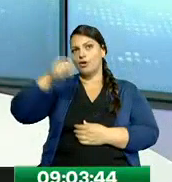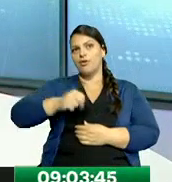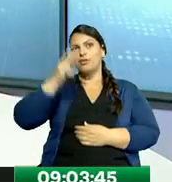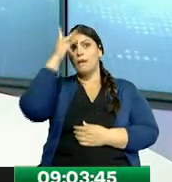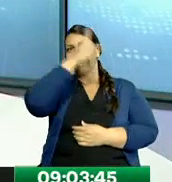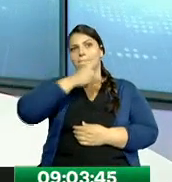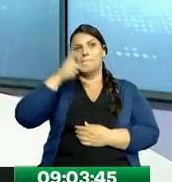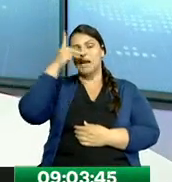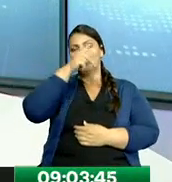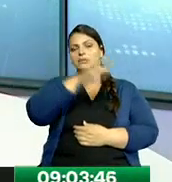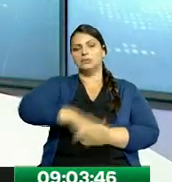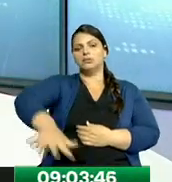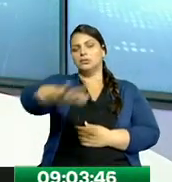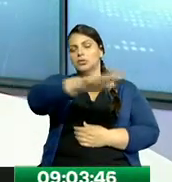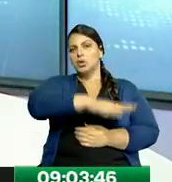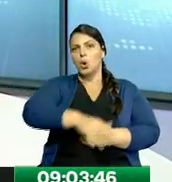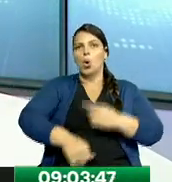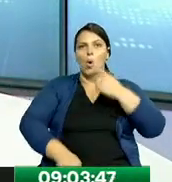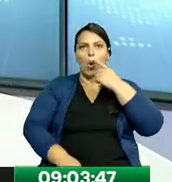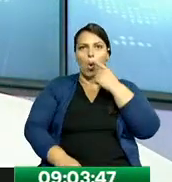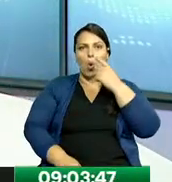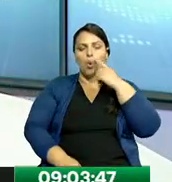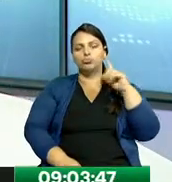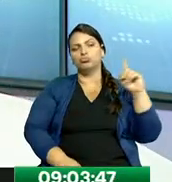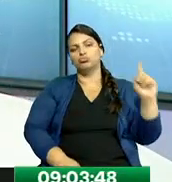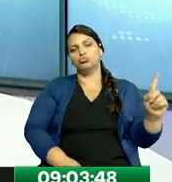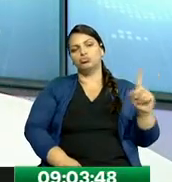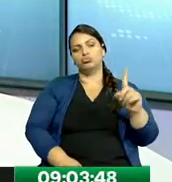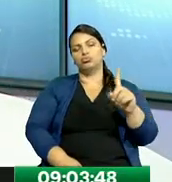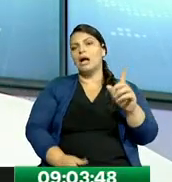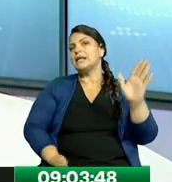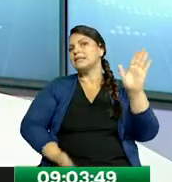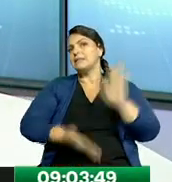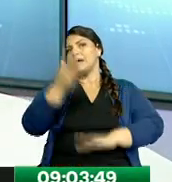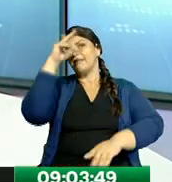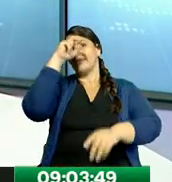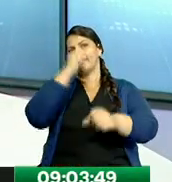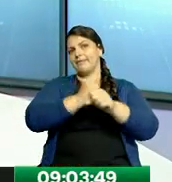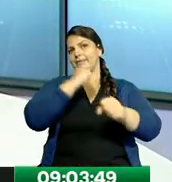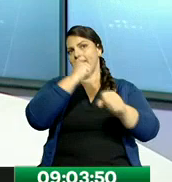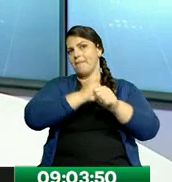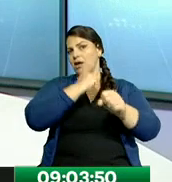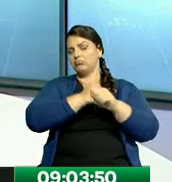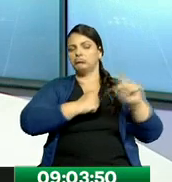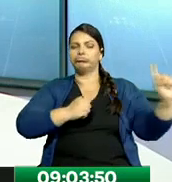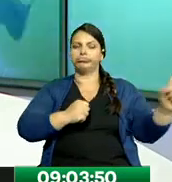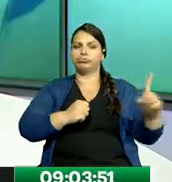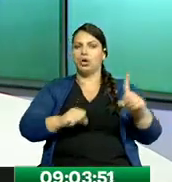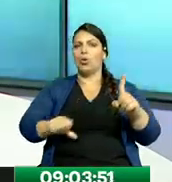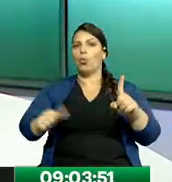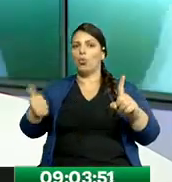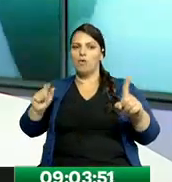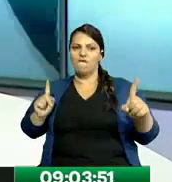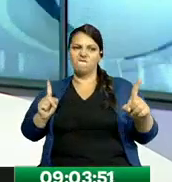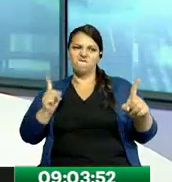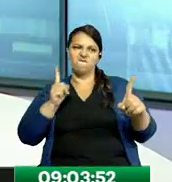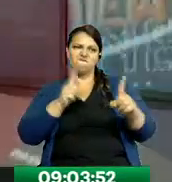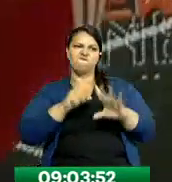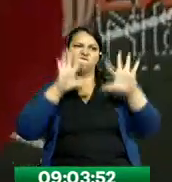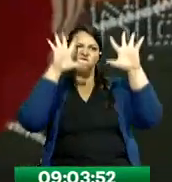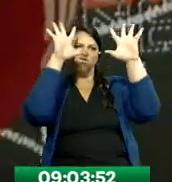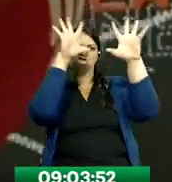de asaltar a un ciudadano que salía de un domicilio rumbo a su trabajo. A continuación tenemos la siguiente.